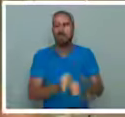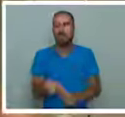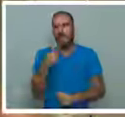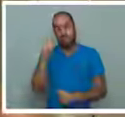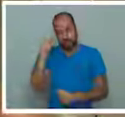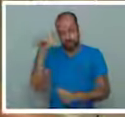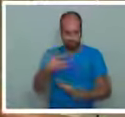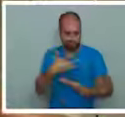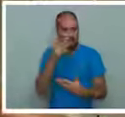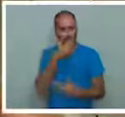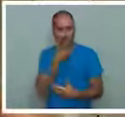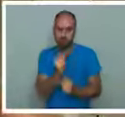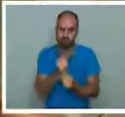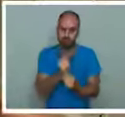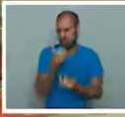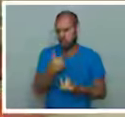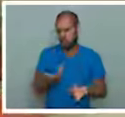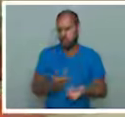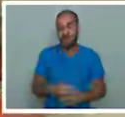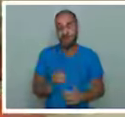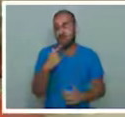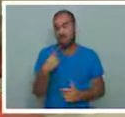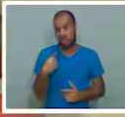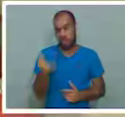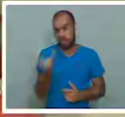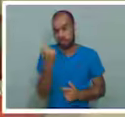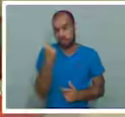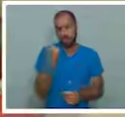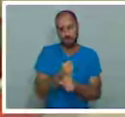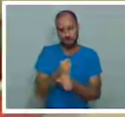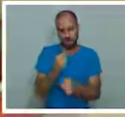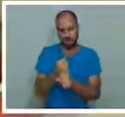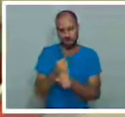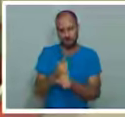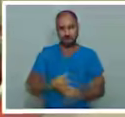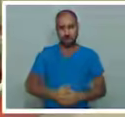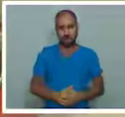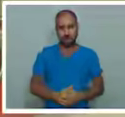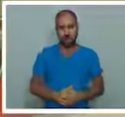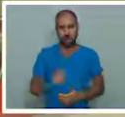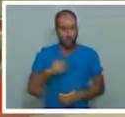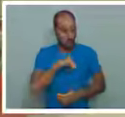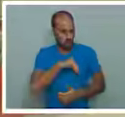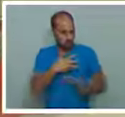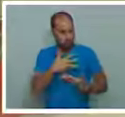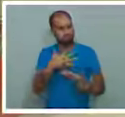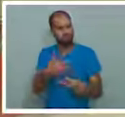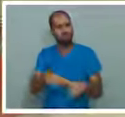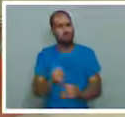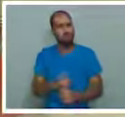primer trabajo me motiva mucho porque cuando veo el resultado de mi trabajo